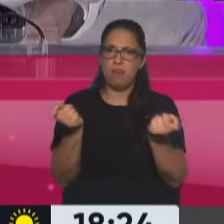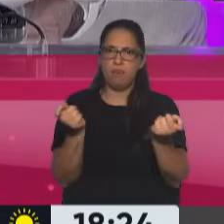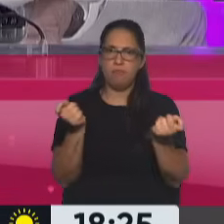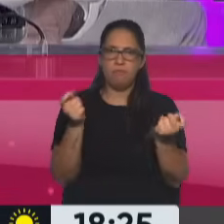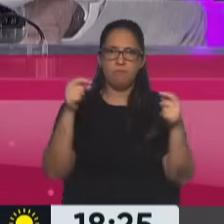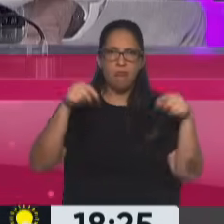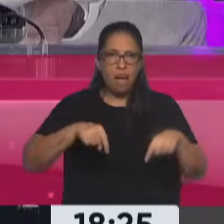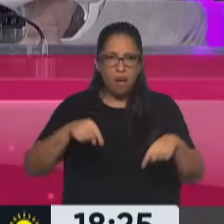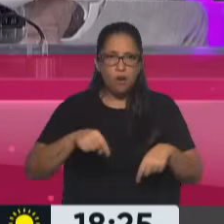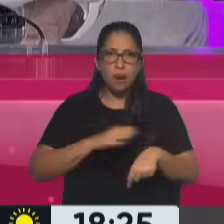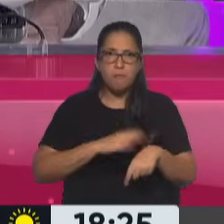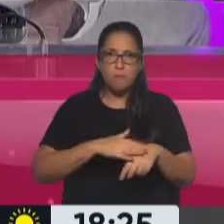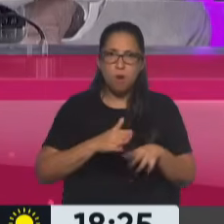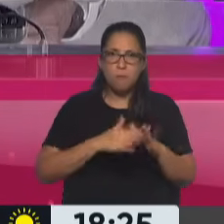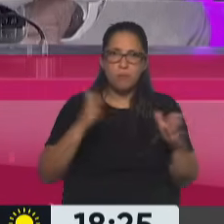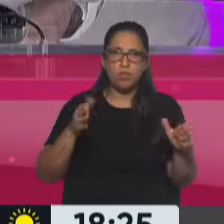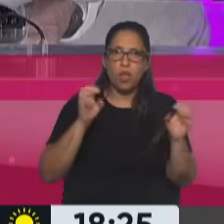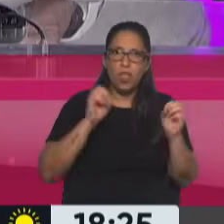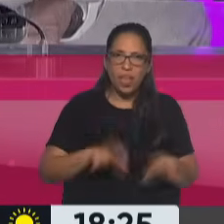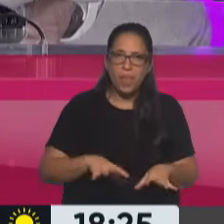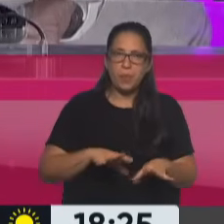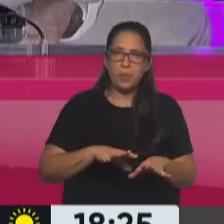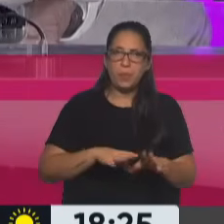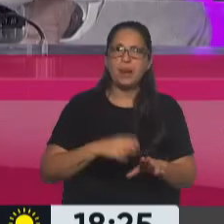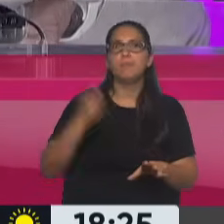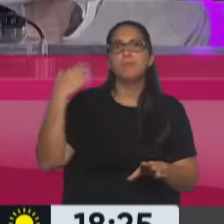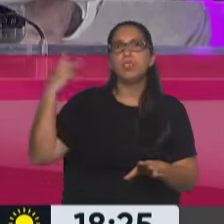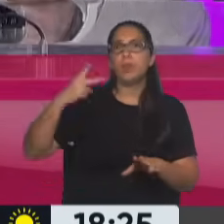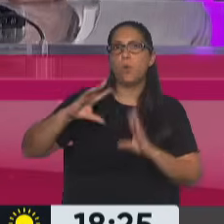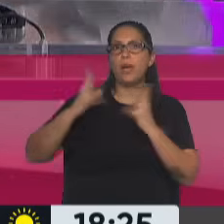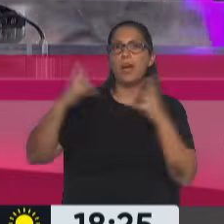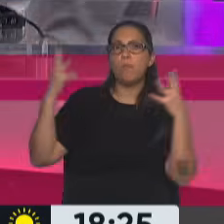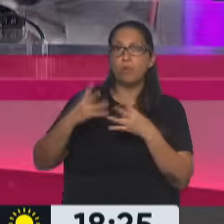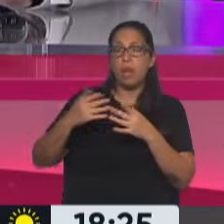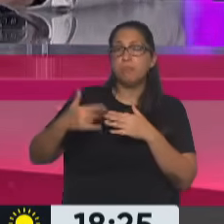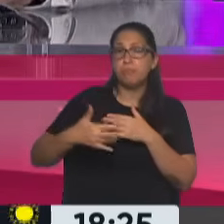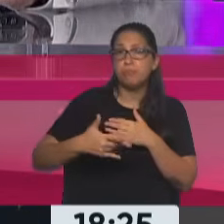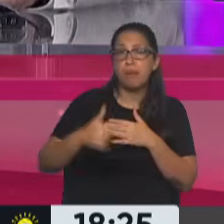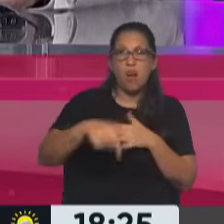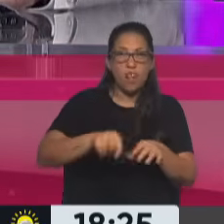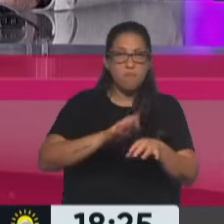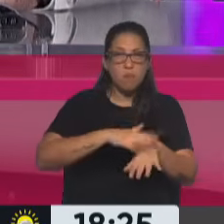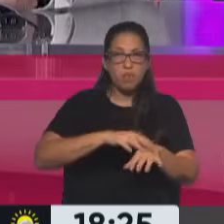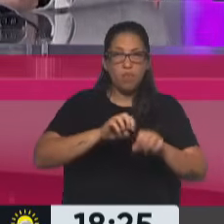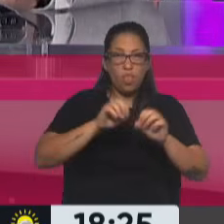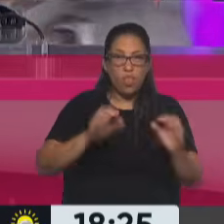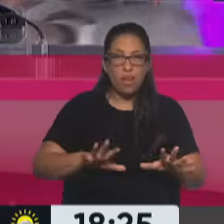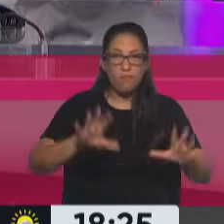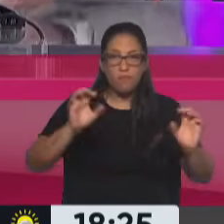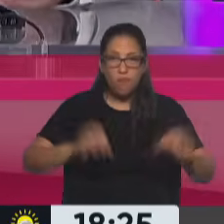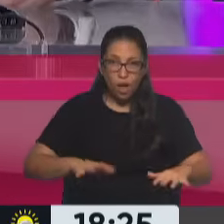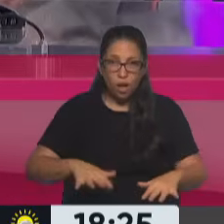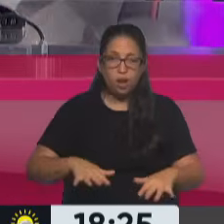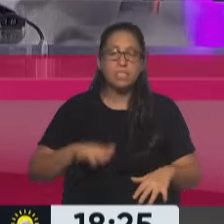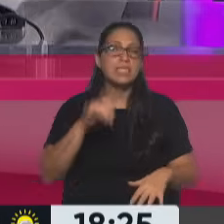debilidad de toda esta construcción post-Segunda Guerra Mundial. Desde el punto de vista discursivo yo te diría que sí, que